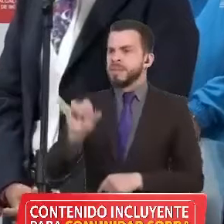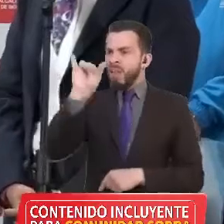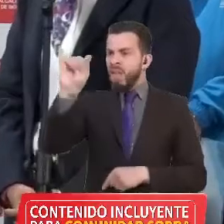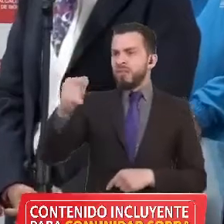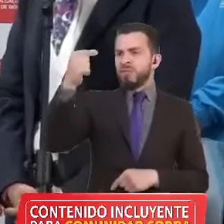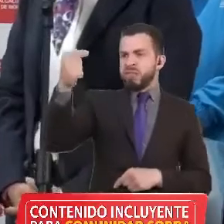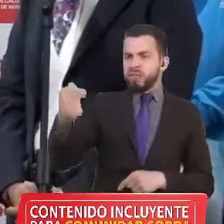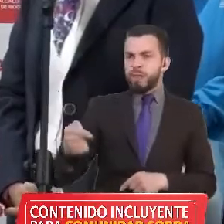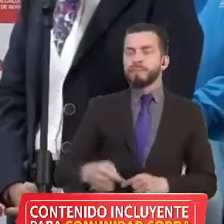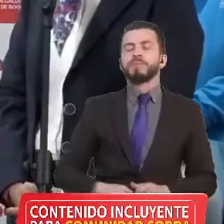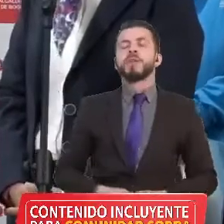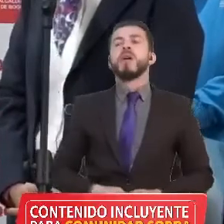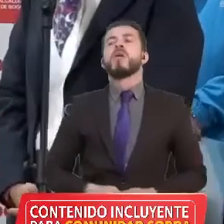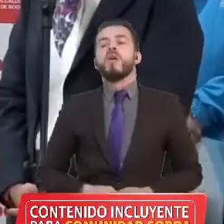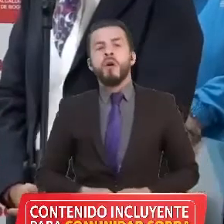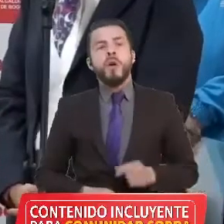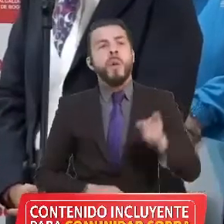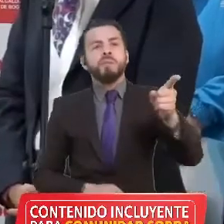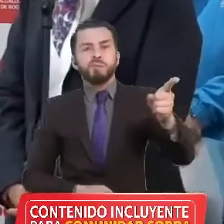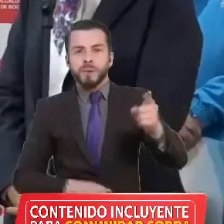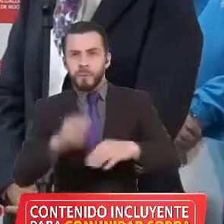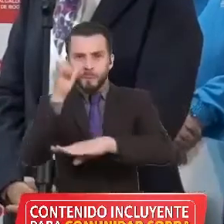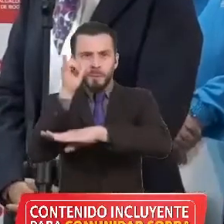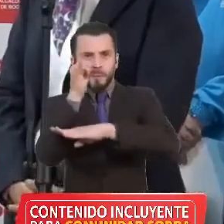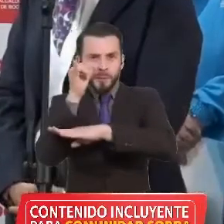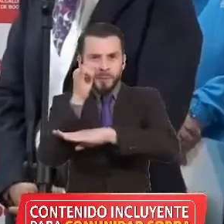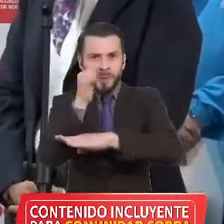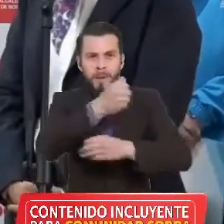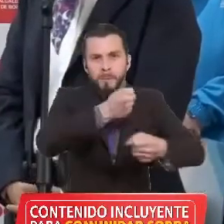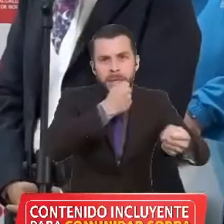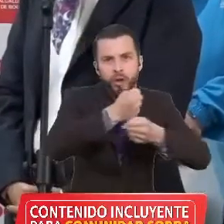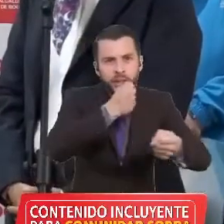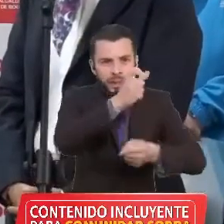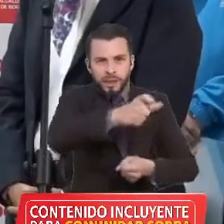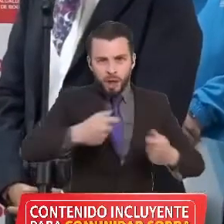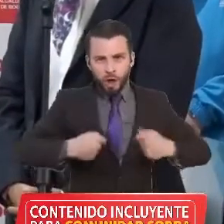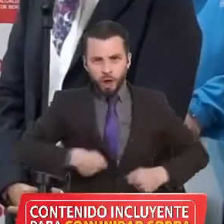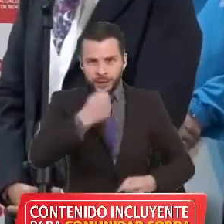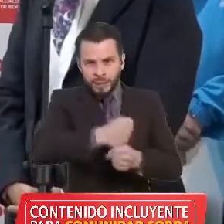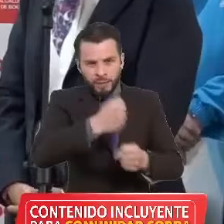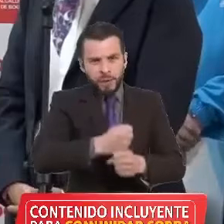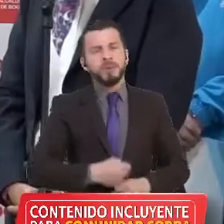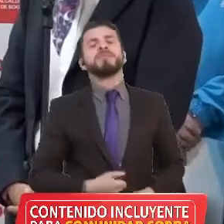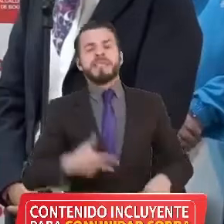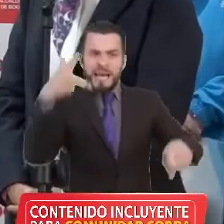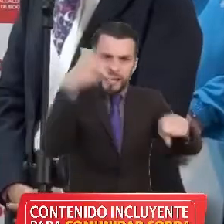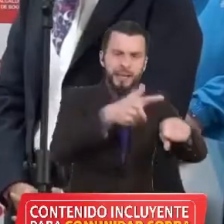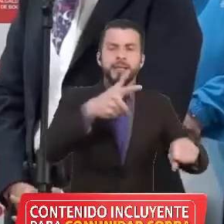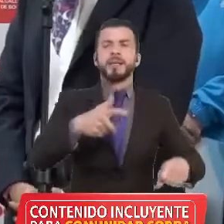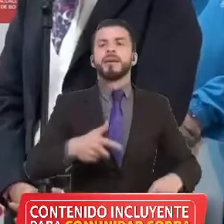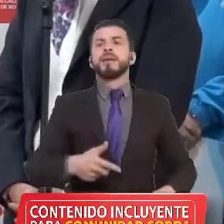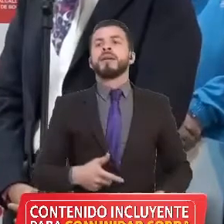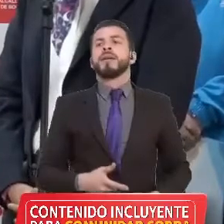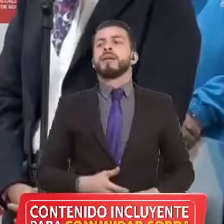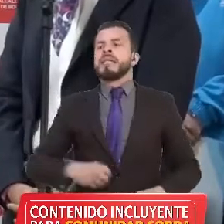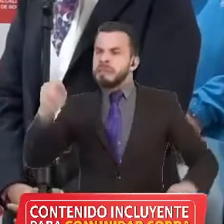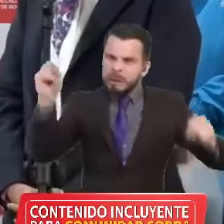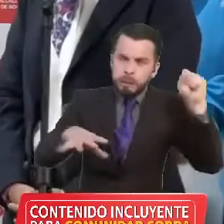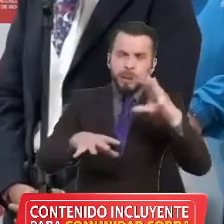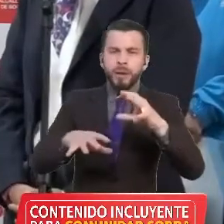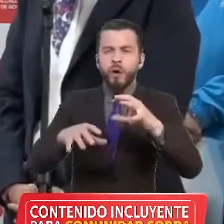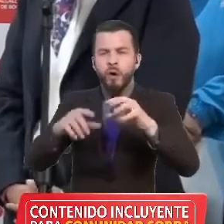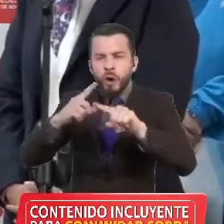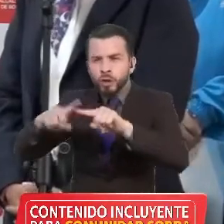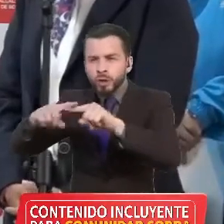ataques contra defensores y periodistas y otras situaciones también hemos observado con